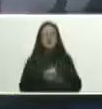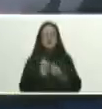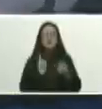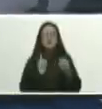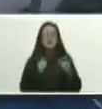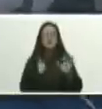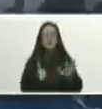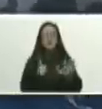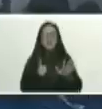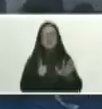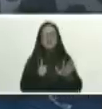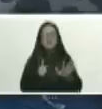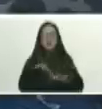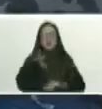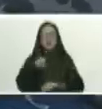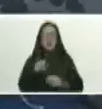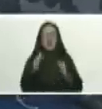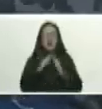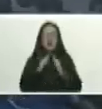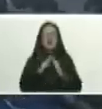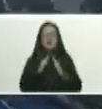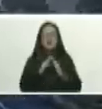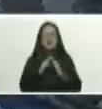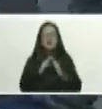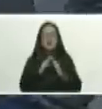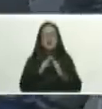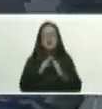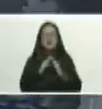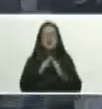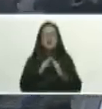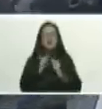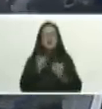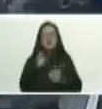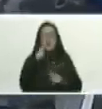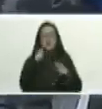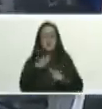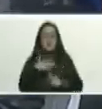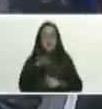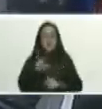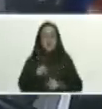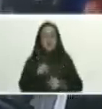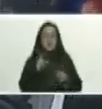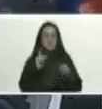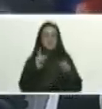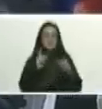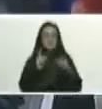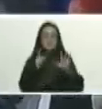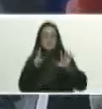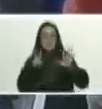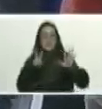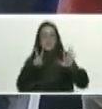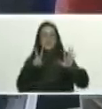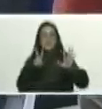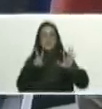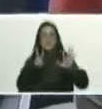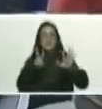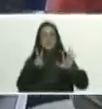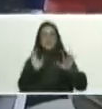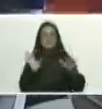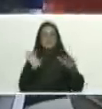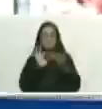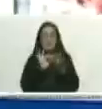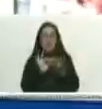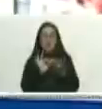6, adquisición de viviendas en el mercado secundario. 7, implementación de